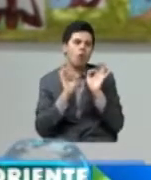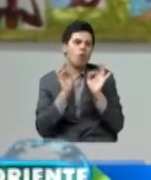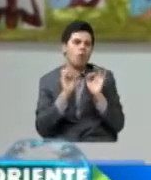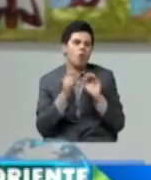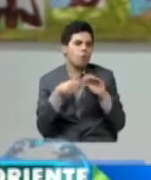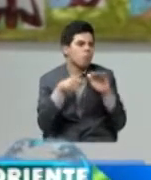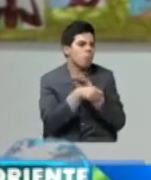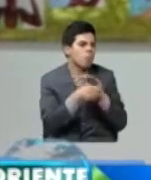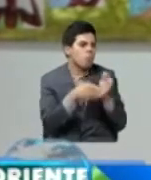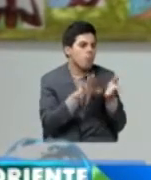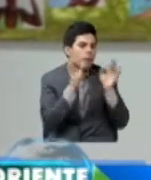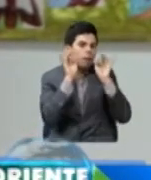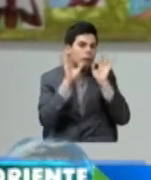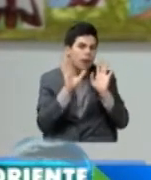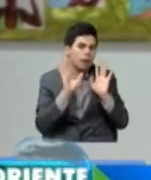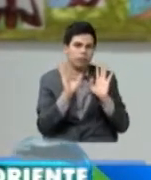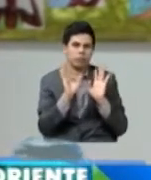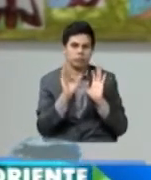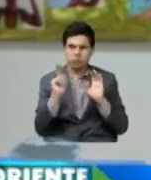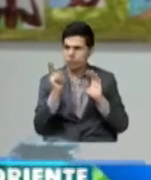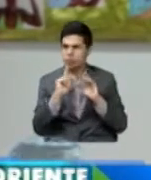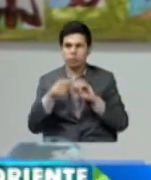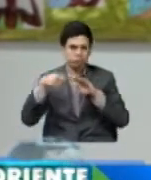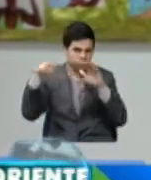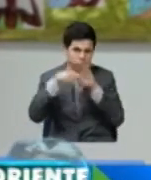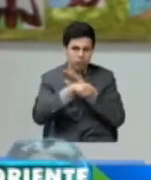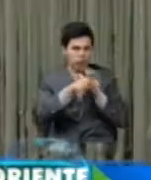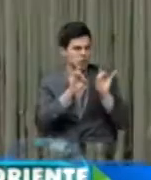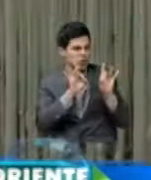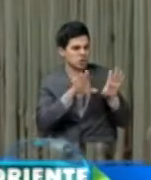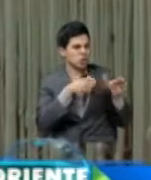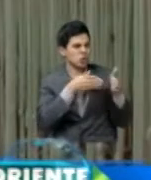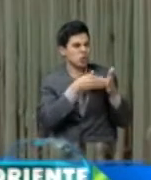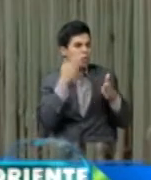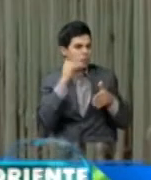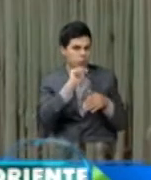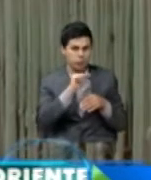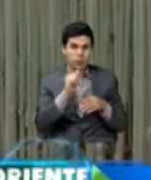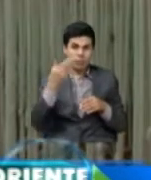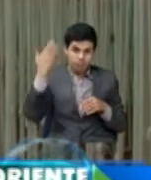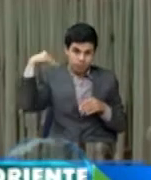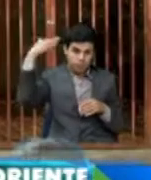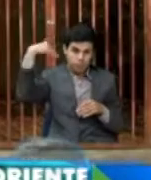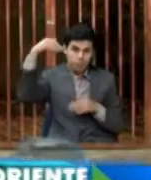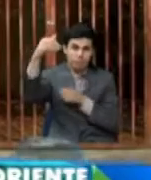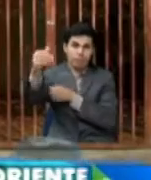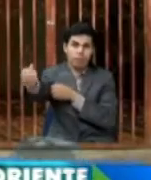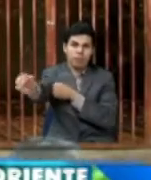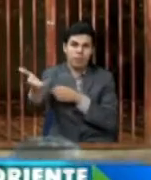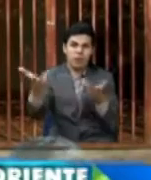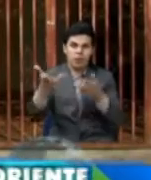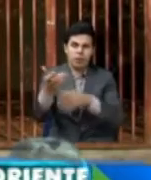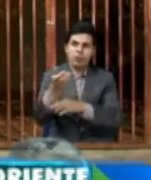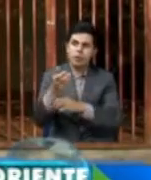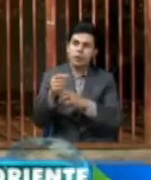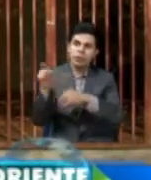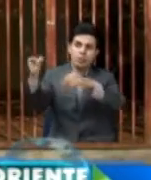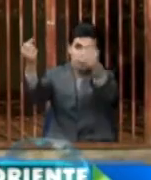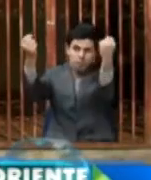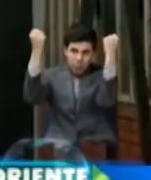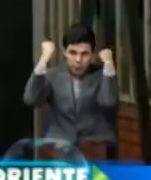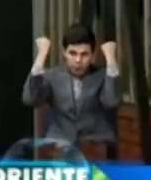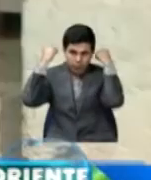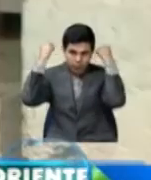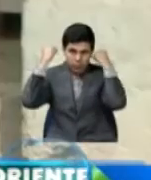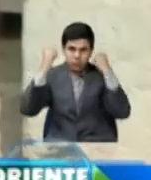homicidio agravado, sino el delito llamado feminicidio. El caso más reciente de feminicidio en Santander se registró en Piedecuesta, donde